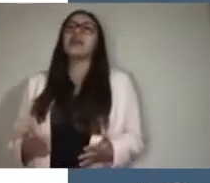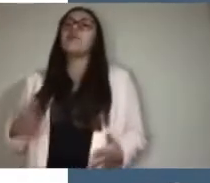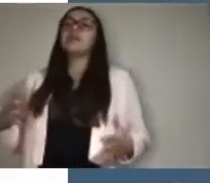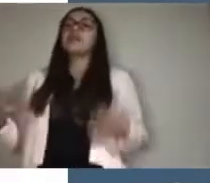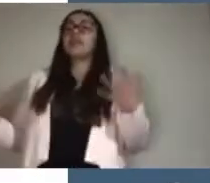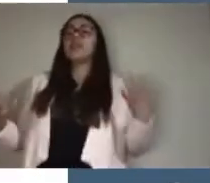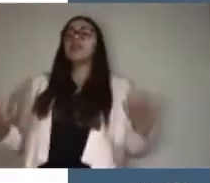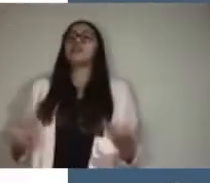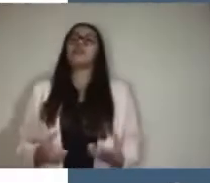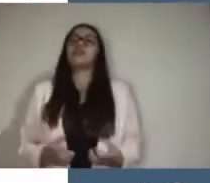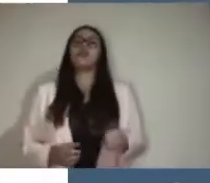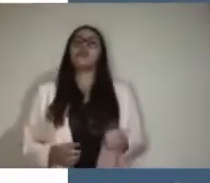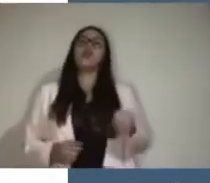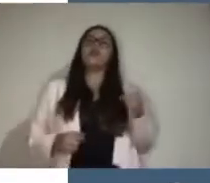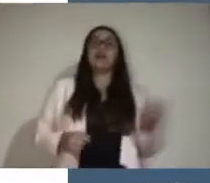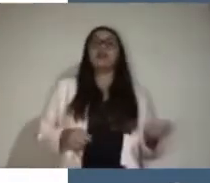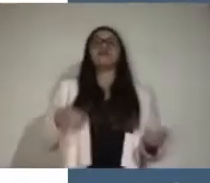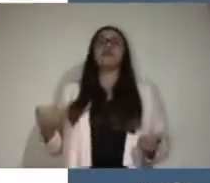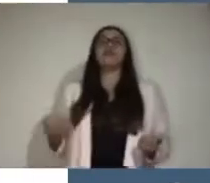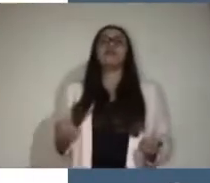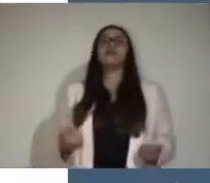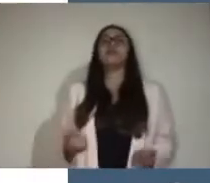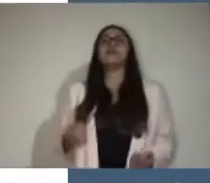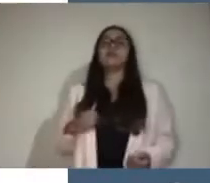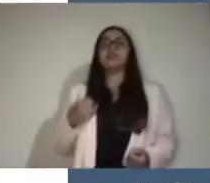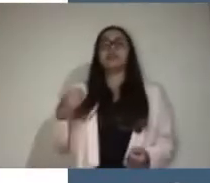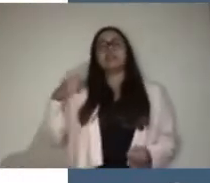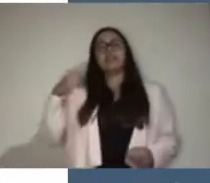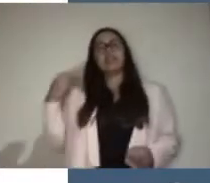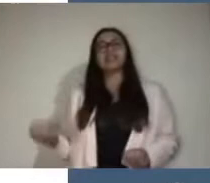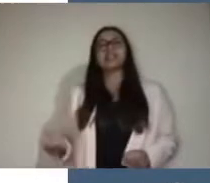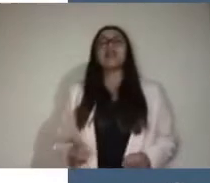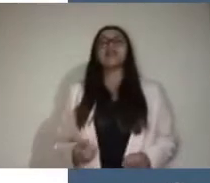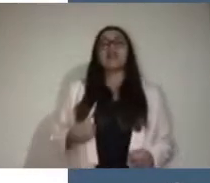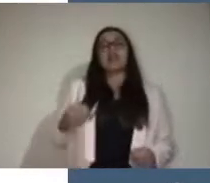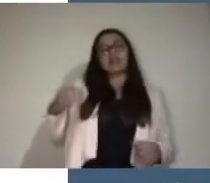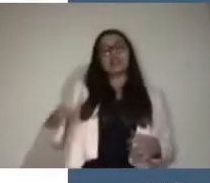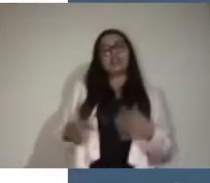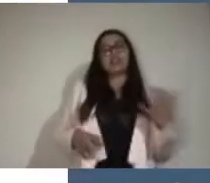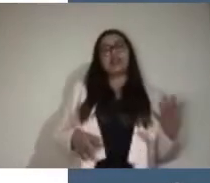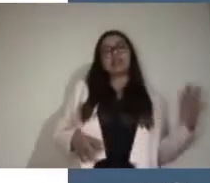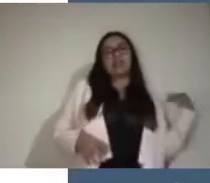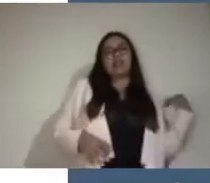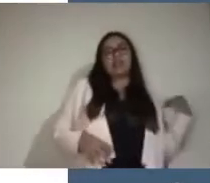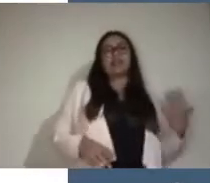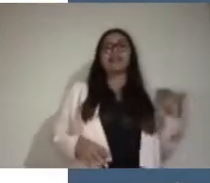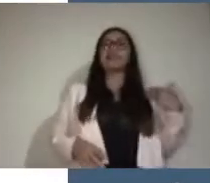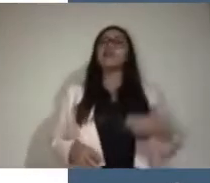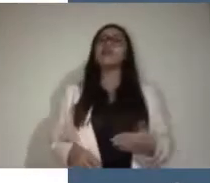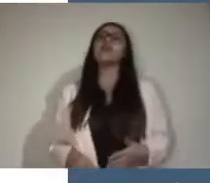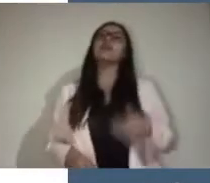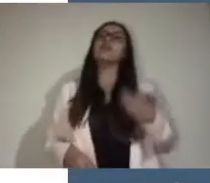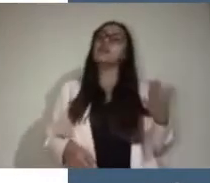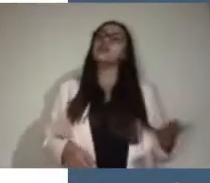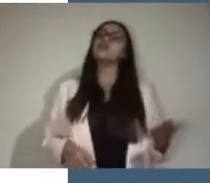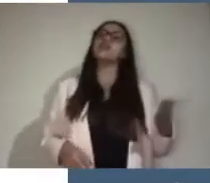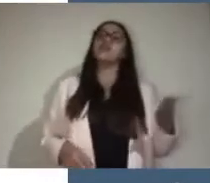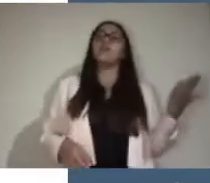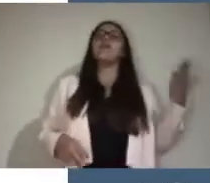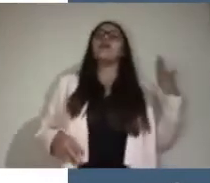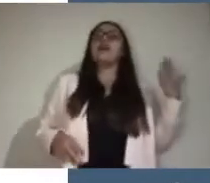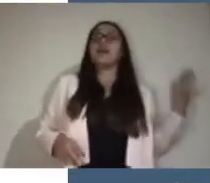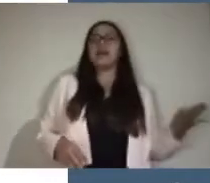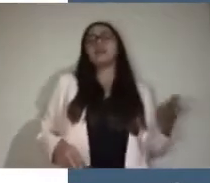en el cual se incluyeron como casos y como controles pacientes registrados en el registro de cáncer de Irlanda del Norte, y los casos